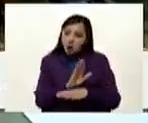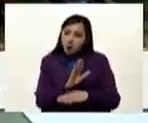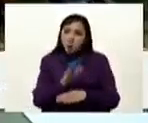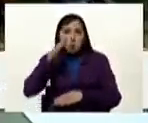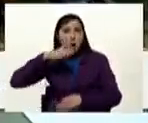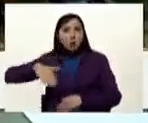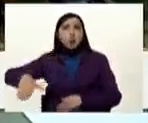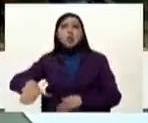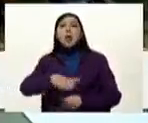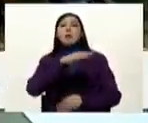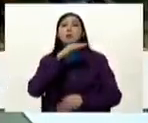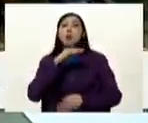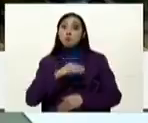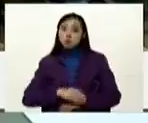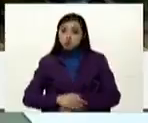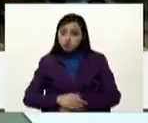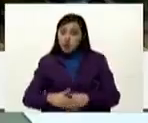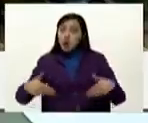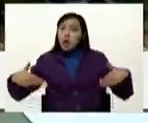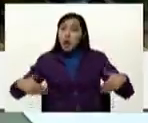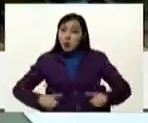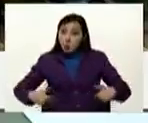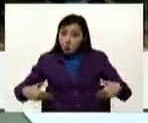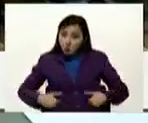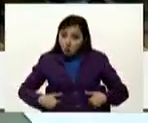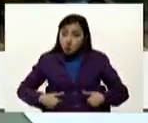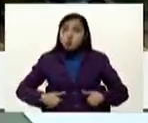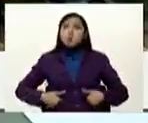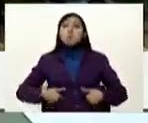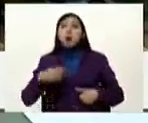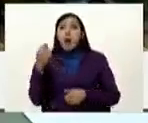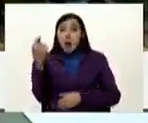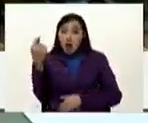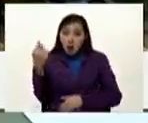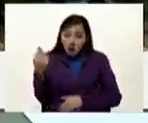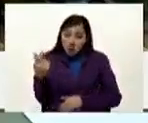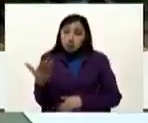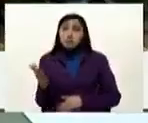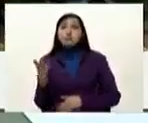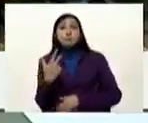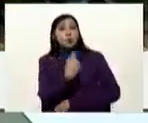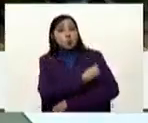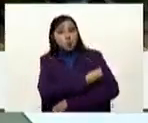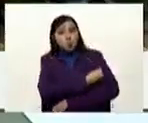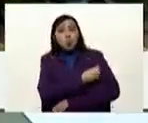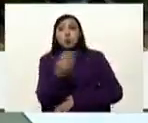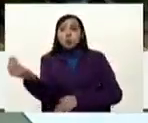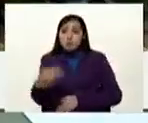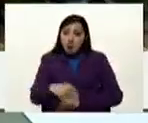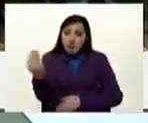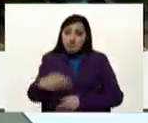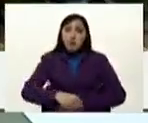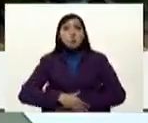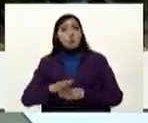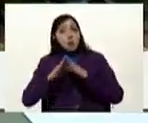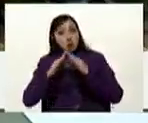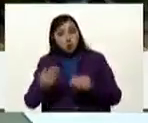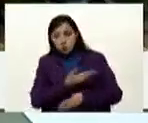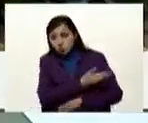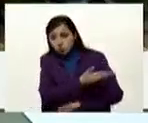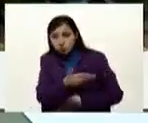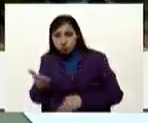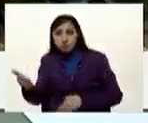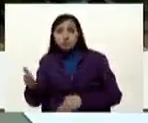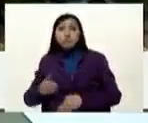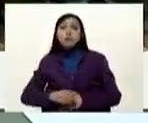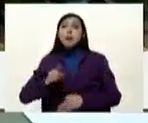pueblo. Pariendo recursos, pariendo vacunas, sin distingo, sin exclusiones. Para todos y para todas. A